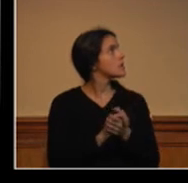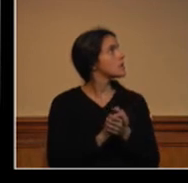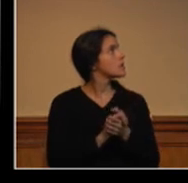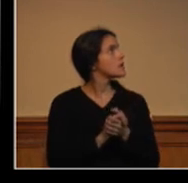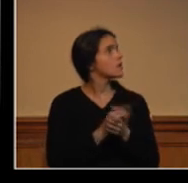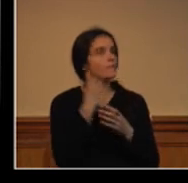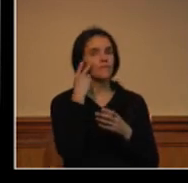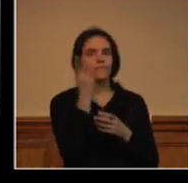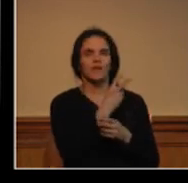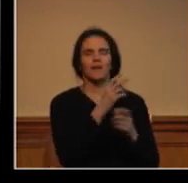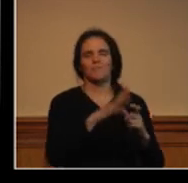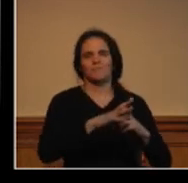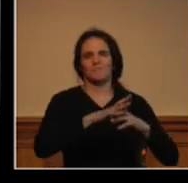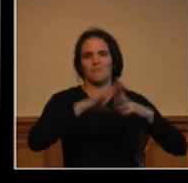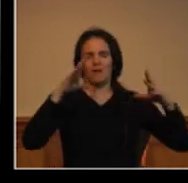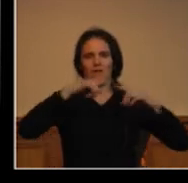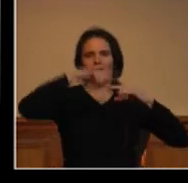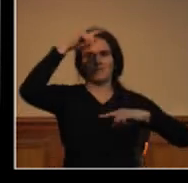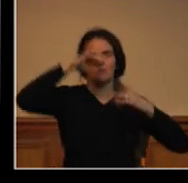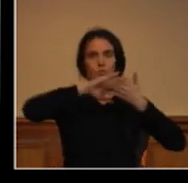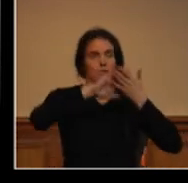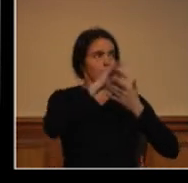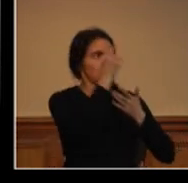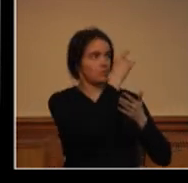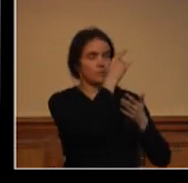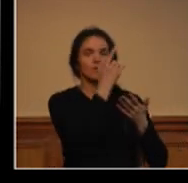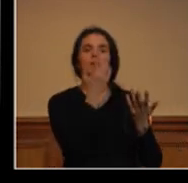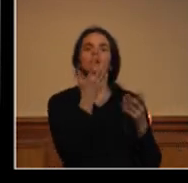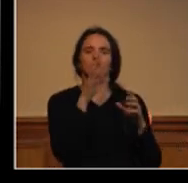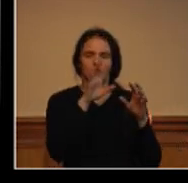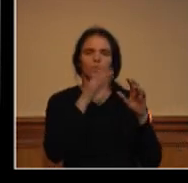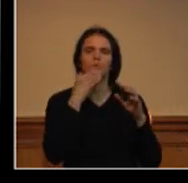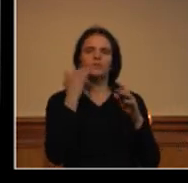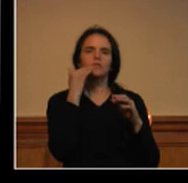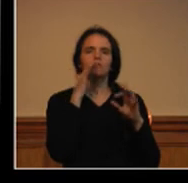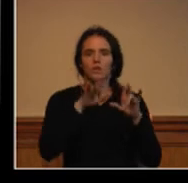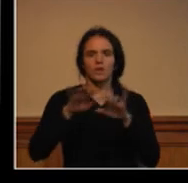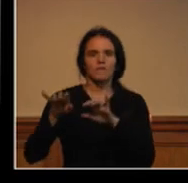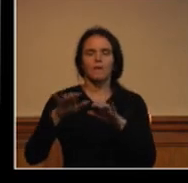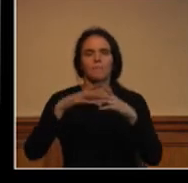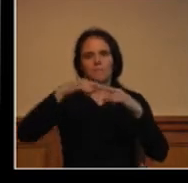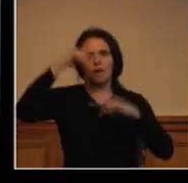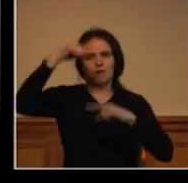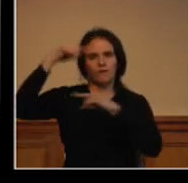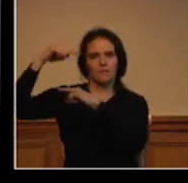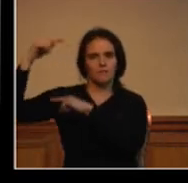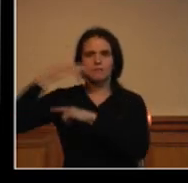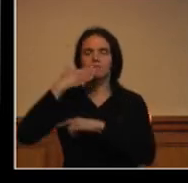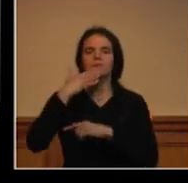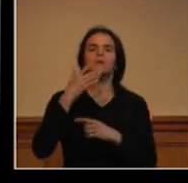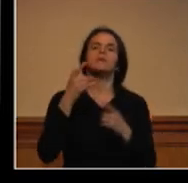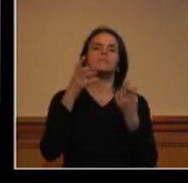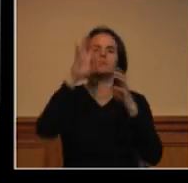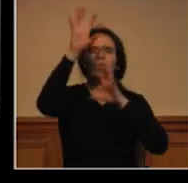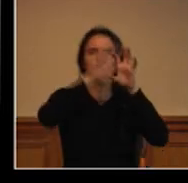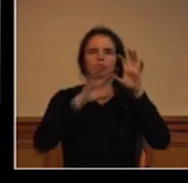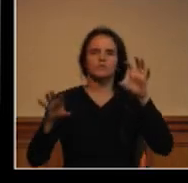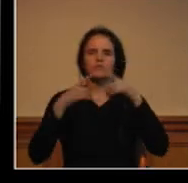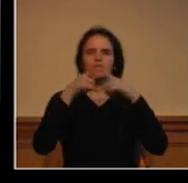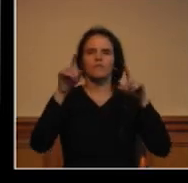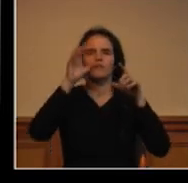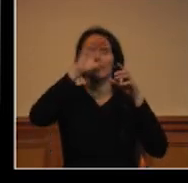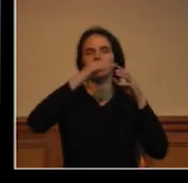ahí ven que se agrandó el tamaño de la letra, de todo lo que escribe el niño se va a ver más grande la letra y también cambió la posición de la